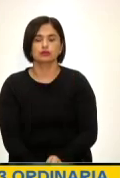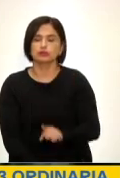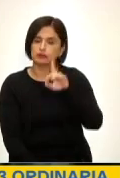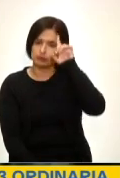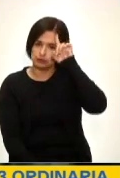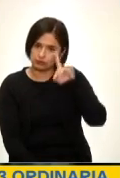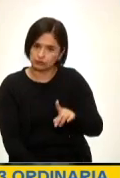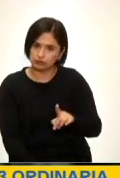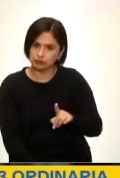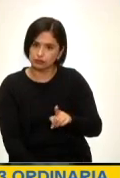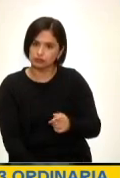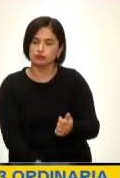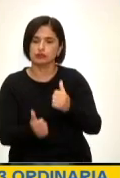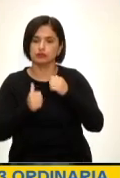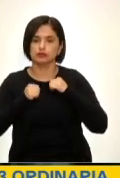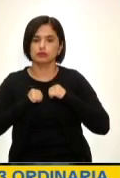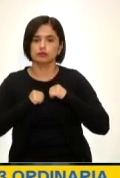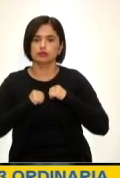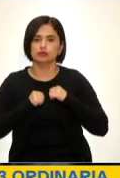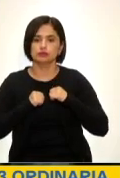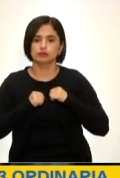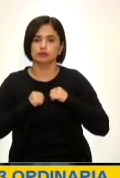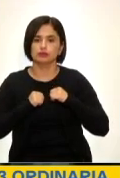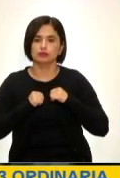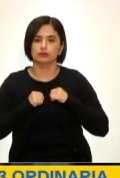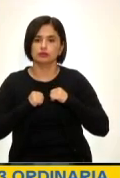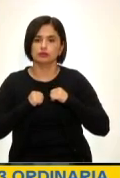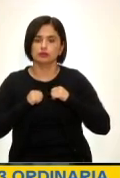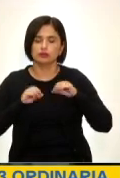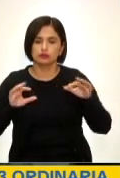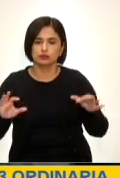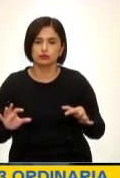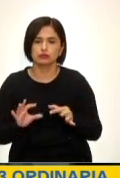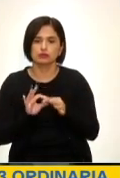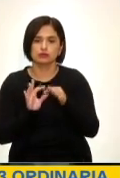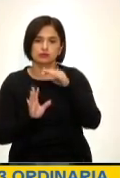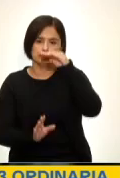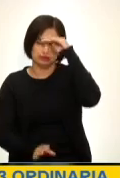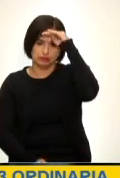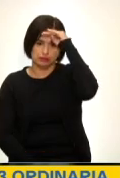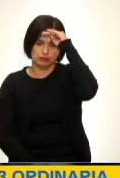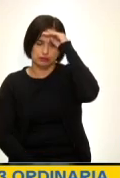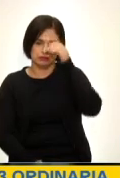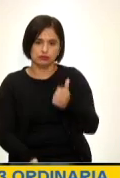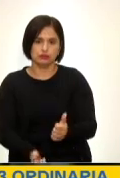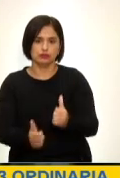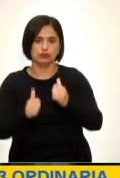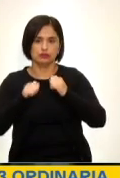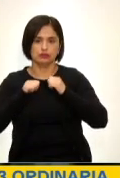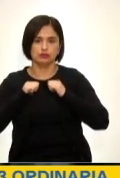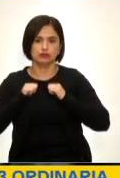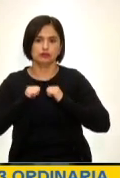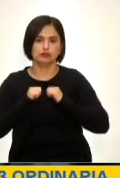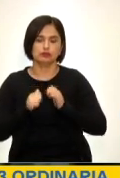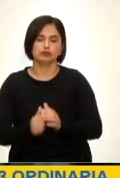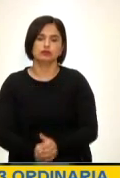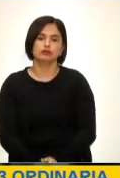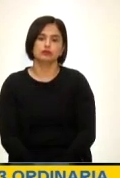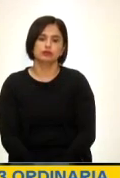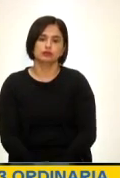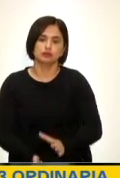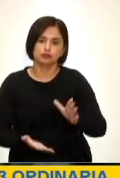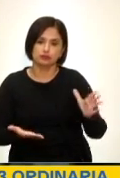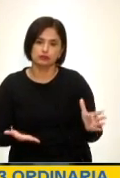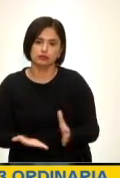Sabemos que tenemos el desafío de recomponer las confianzas, tenemos el desafío de lograr